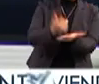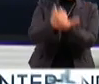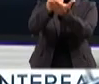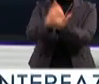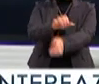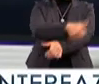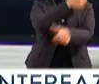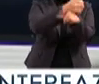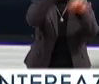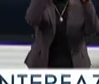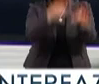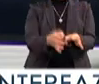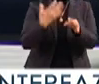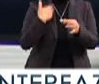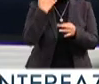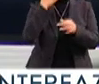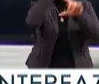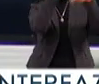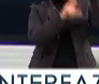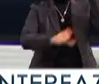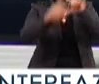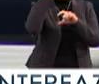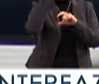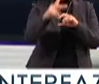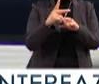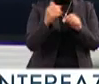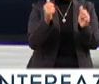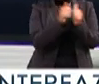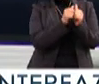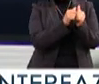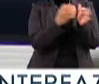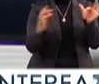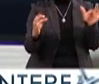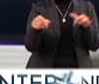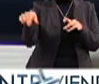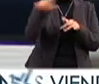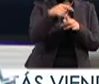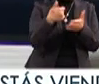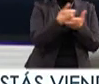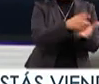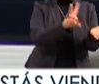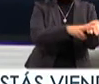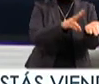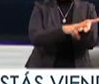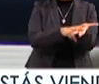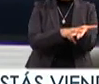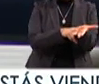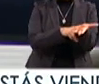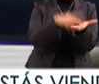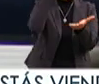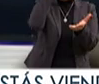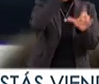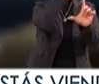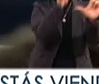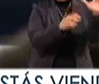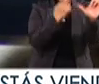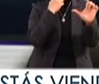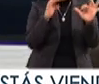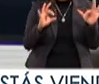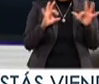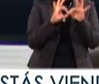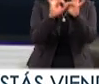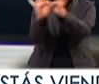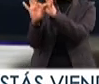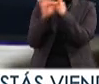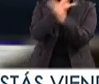consolidar un gran país que somos, a través de valores nacionales que nos unan